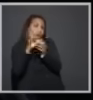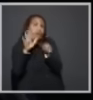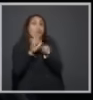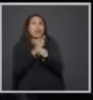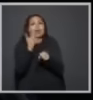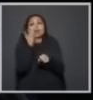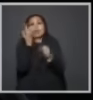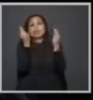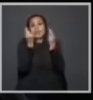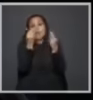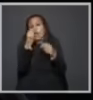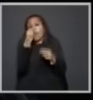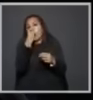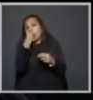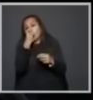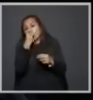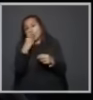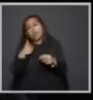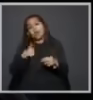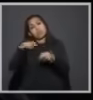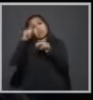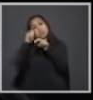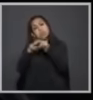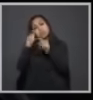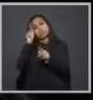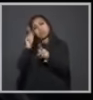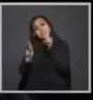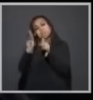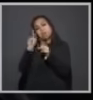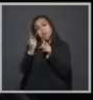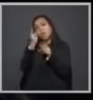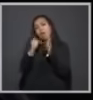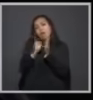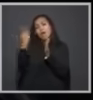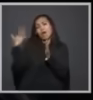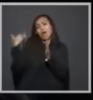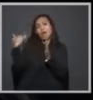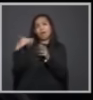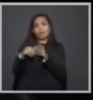Y en una plática con ellos, en una ocasión,